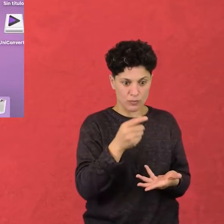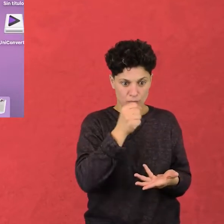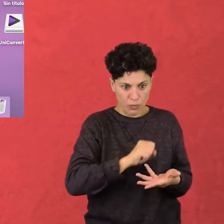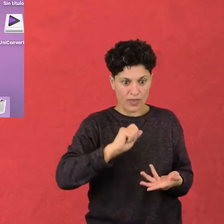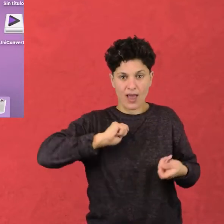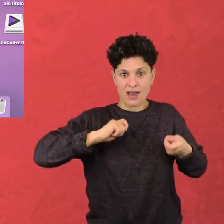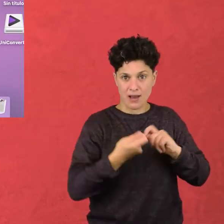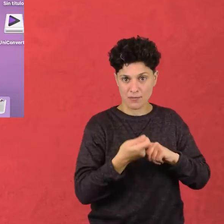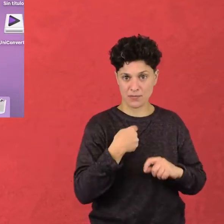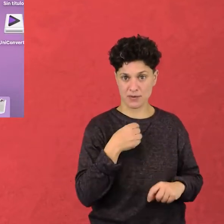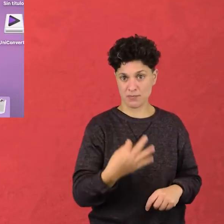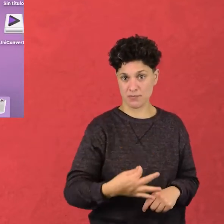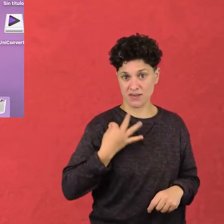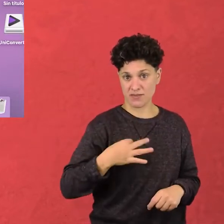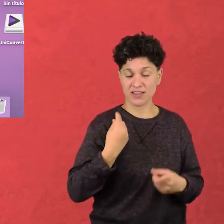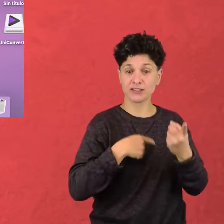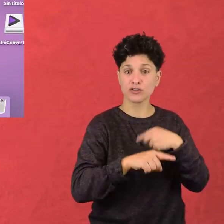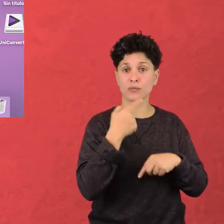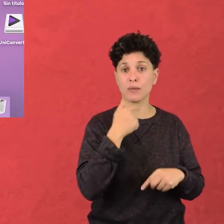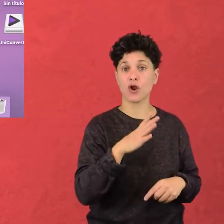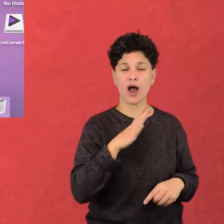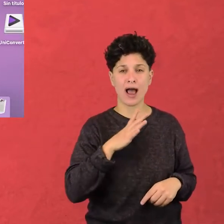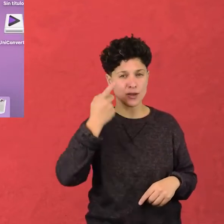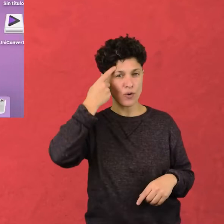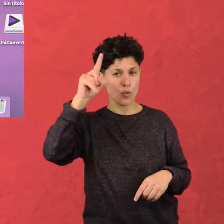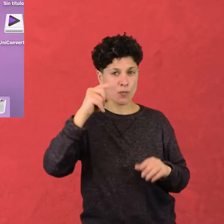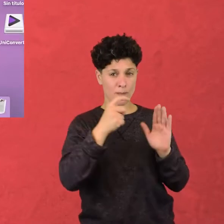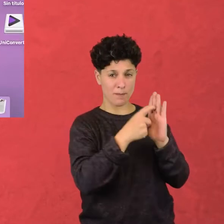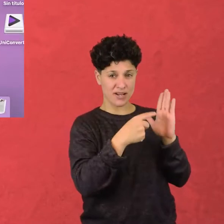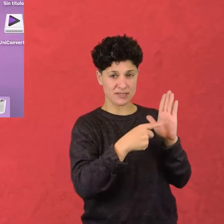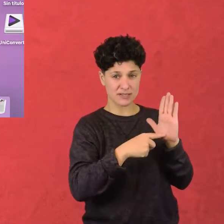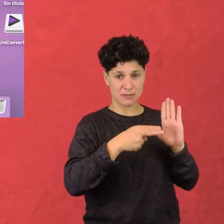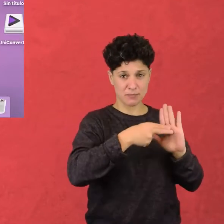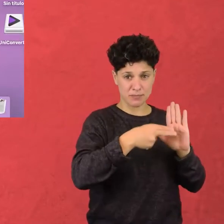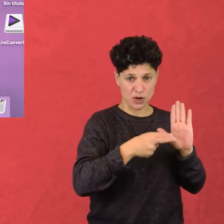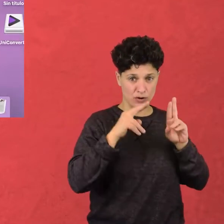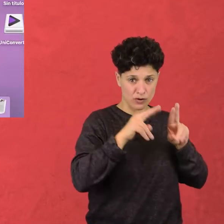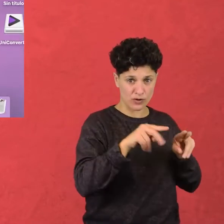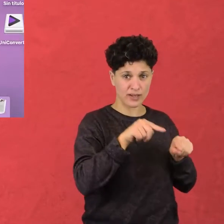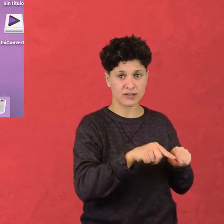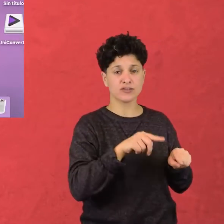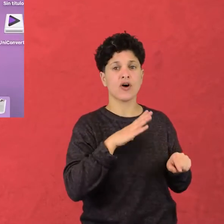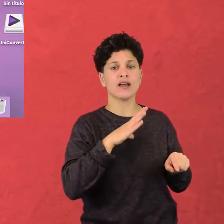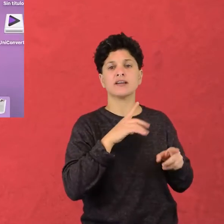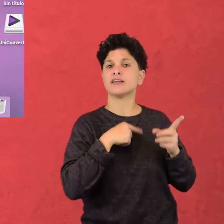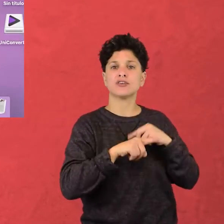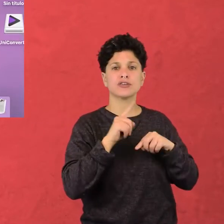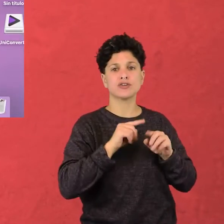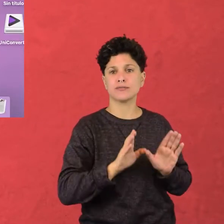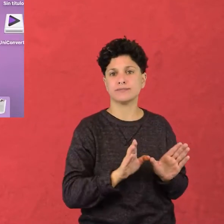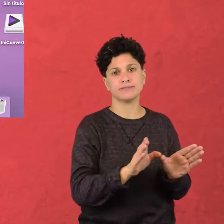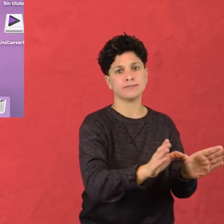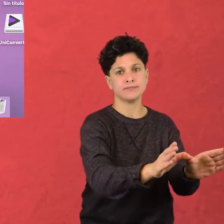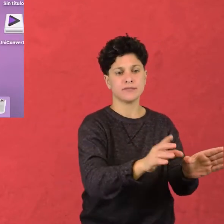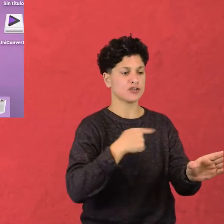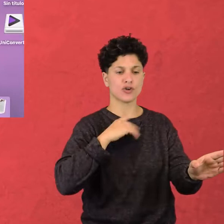vida. ¿Qué es tener un principio? Es, por ejemplo, decir, yo no robo, independientemente de tener hambre, tener